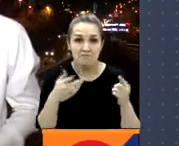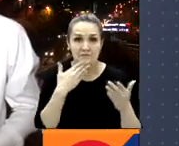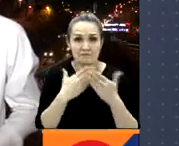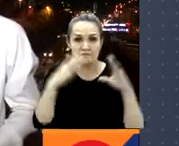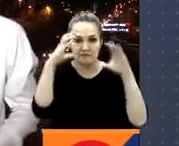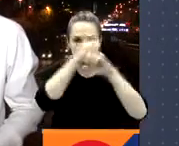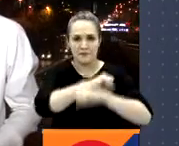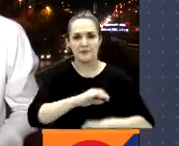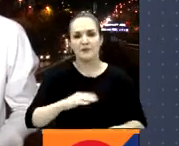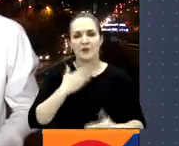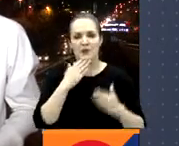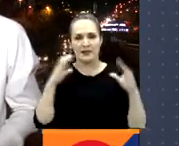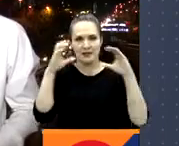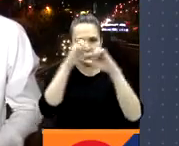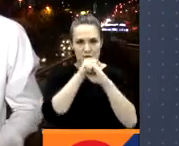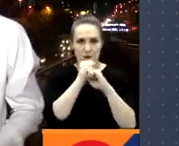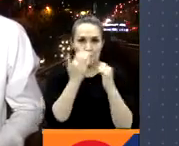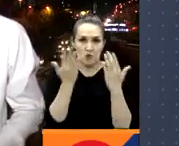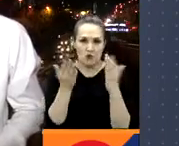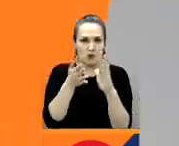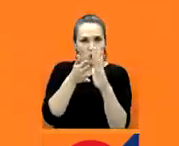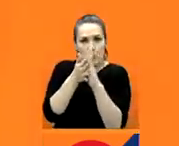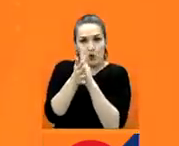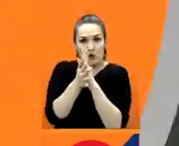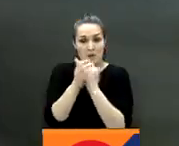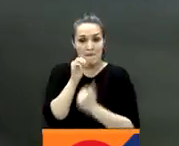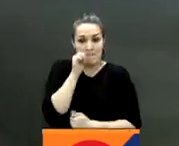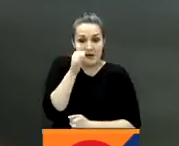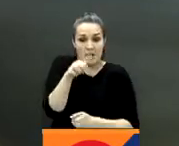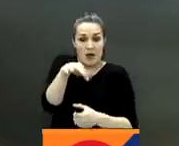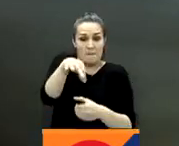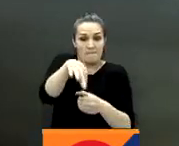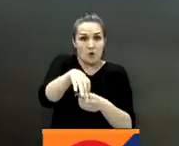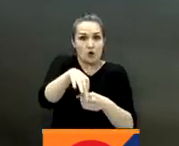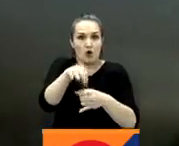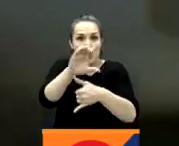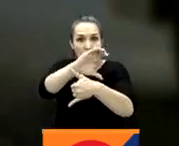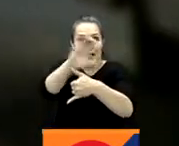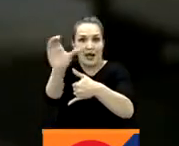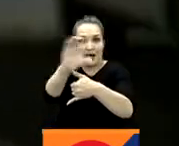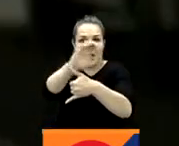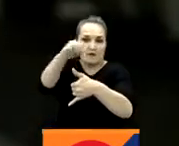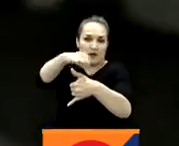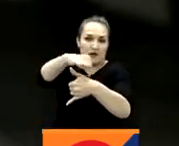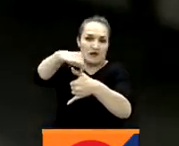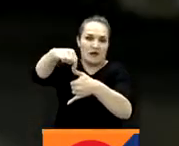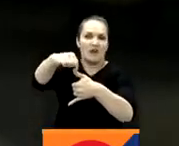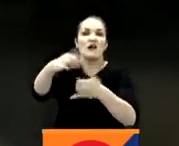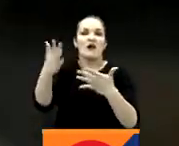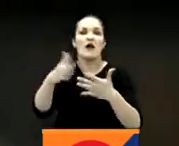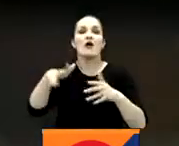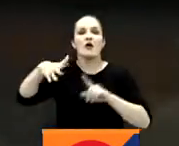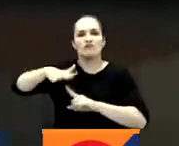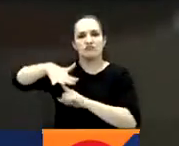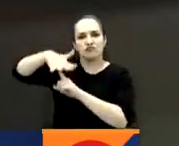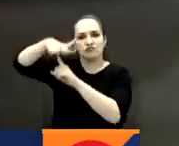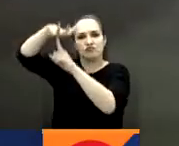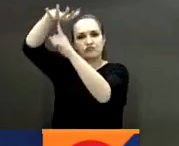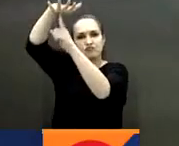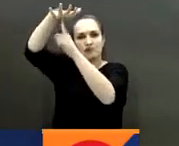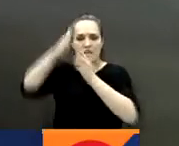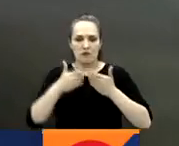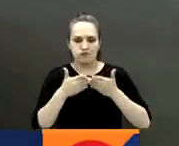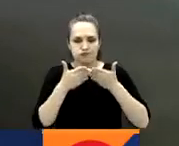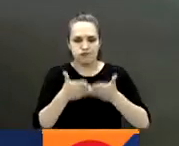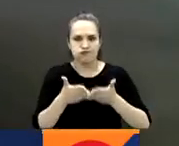Muy buenas noches, pero bueno, estas elecciones serán vigiladas en la región Caribe colombiana por cielo, mar y tierra. La Fuerza Naval del